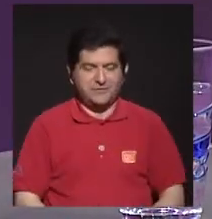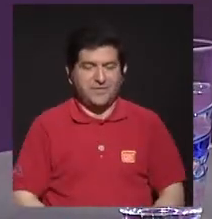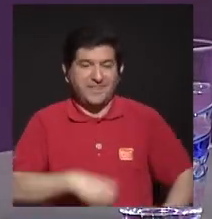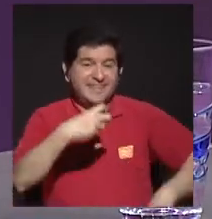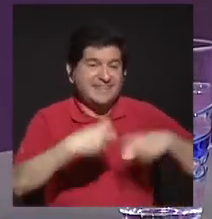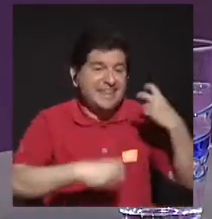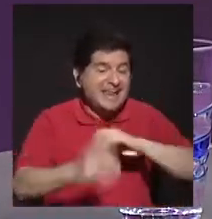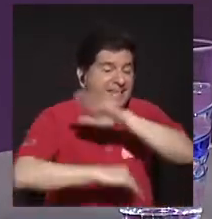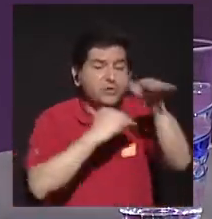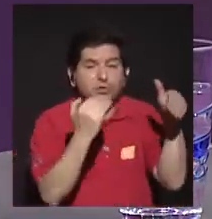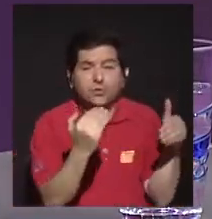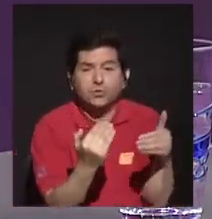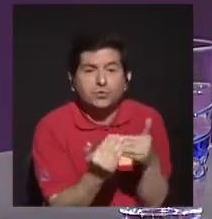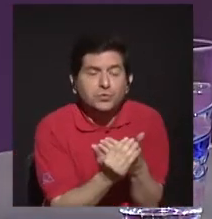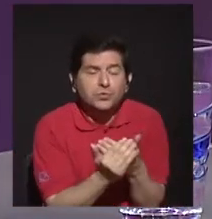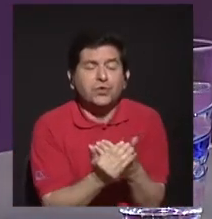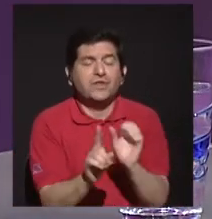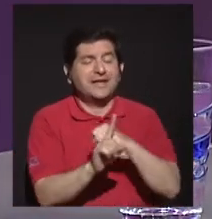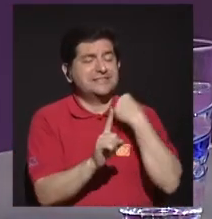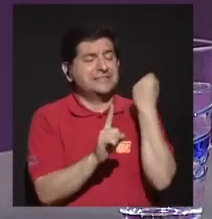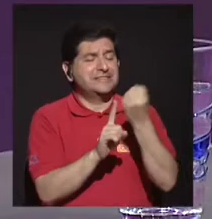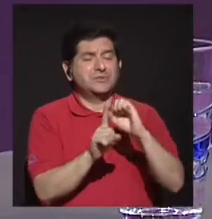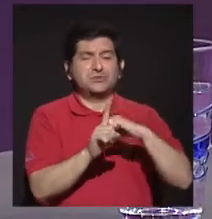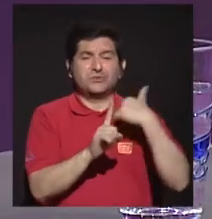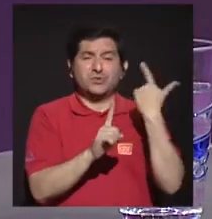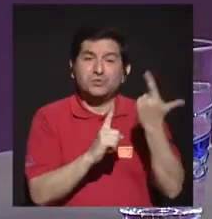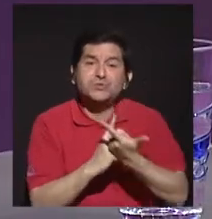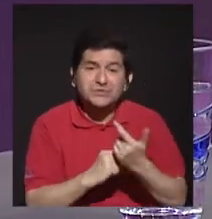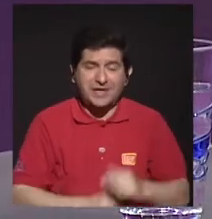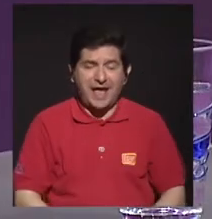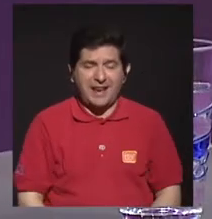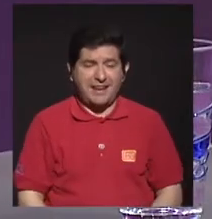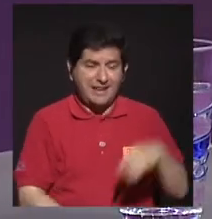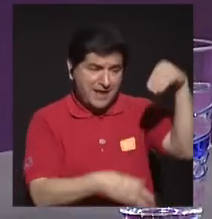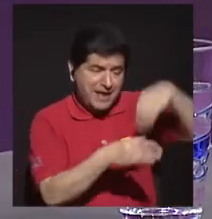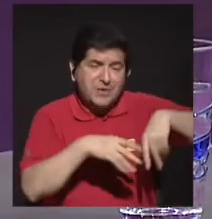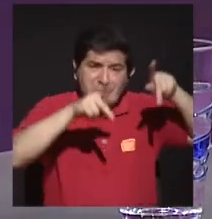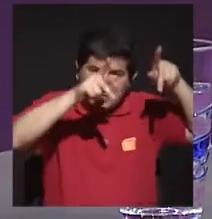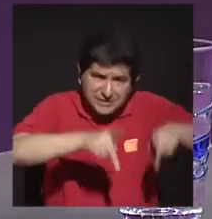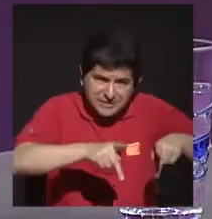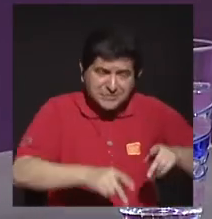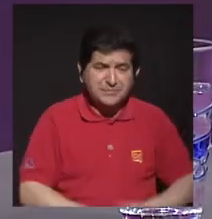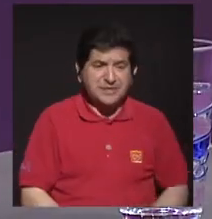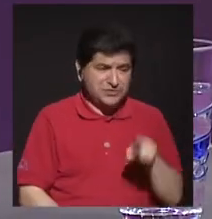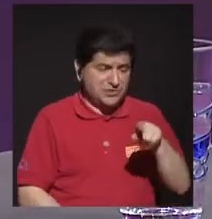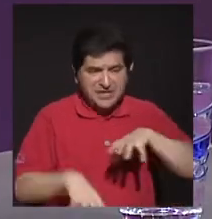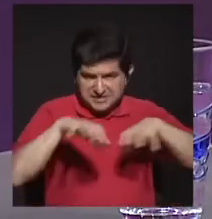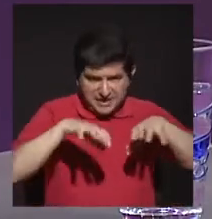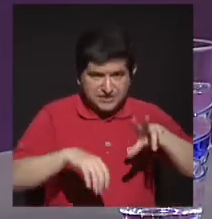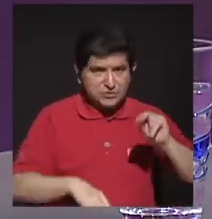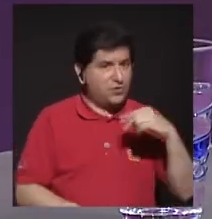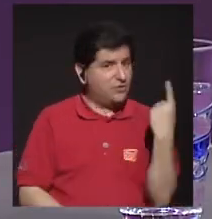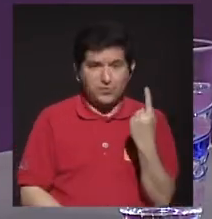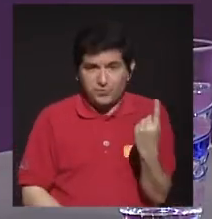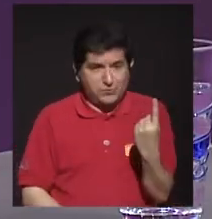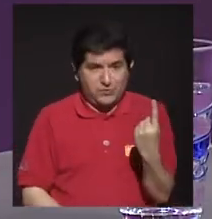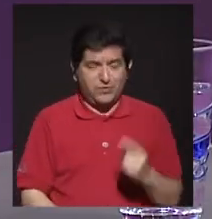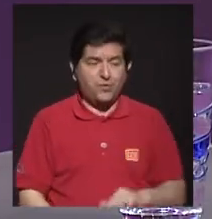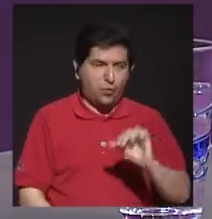delito es toda una situación social, entonces no solamente, claro, están involucradas las personas que cometen el acto.